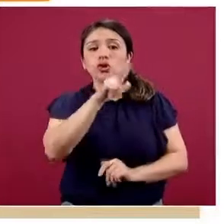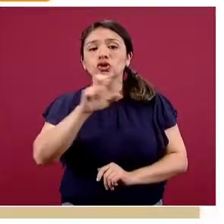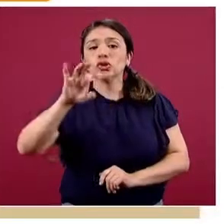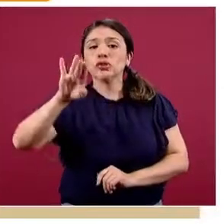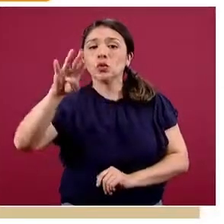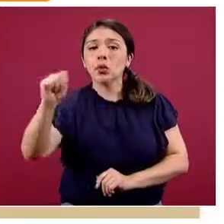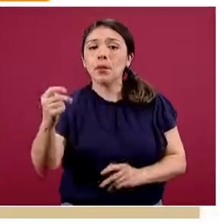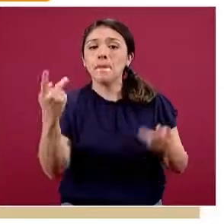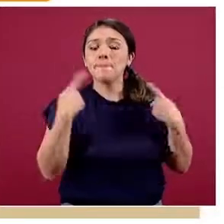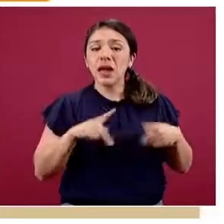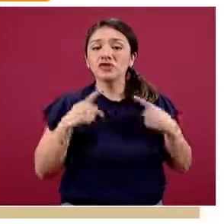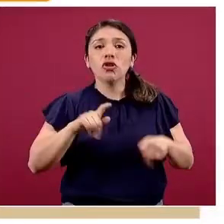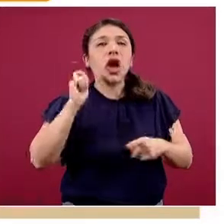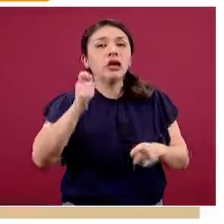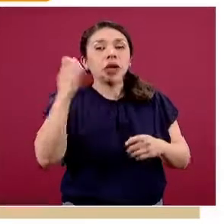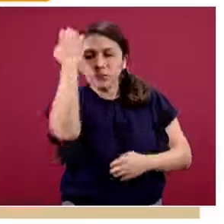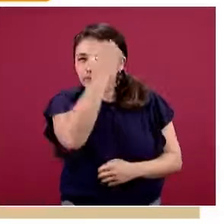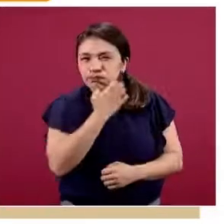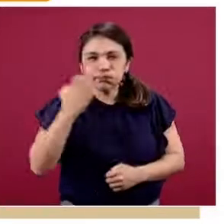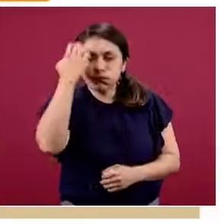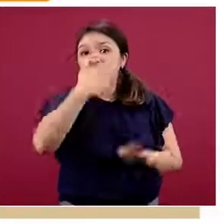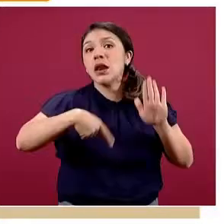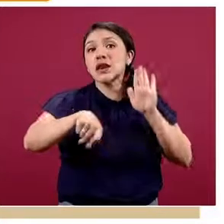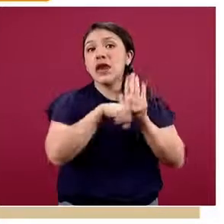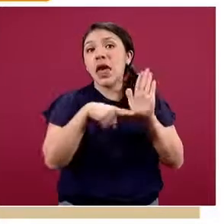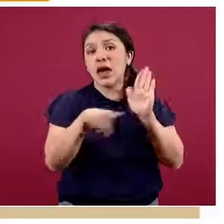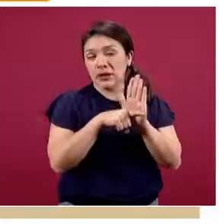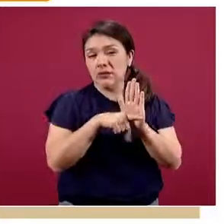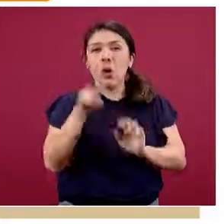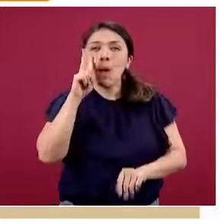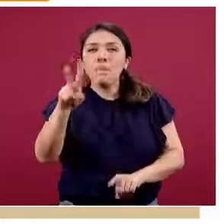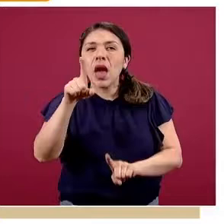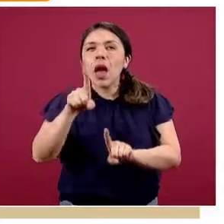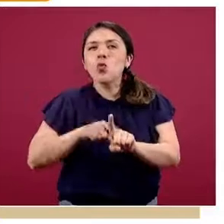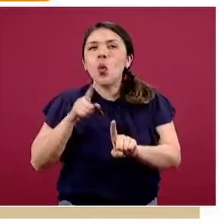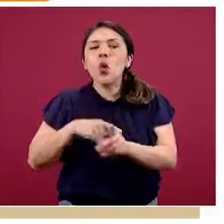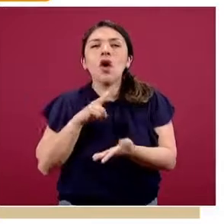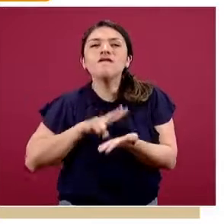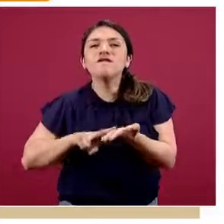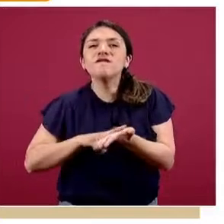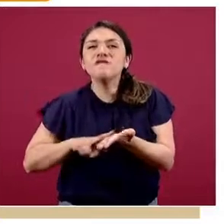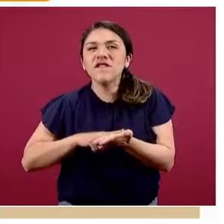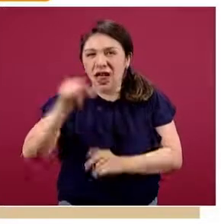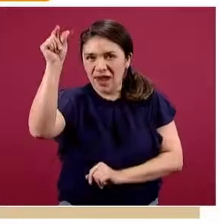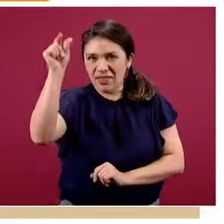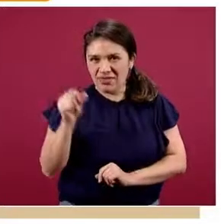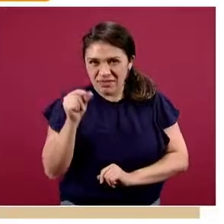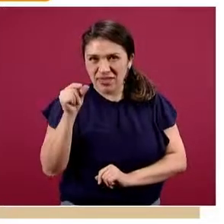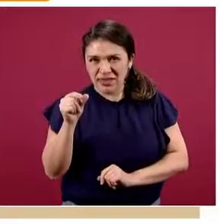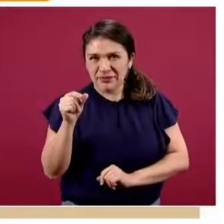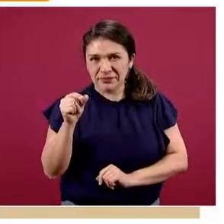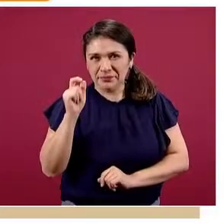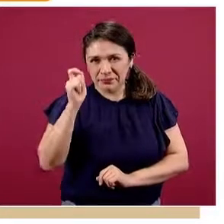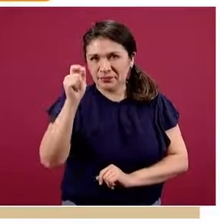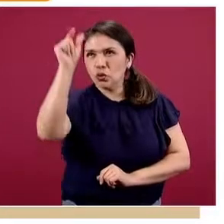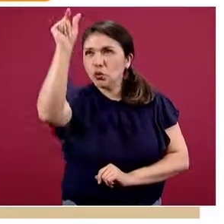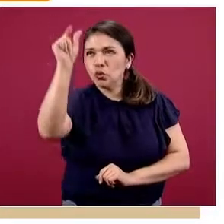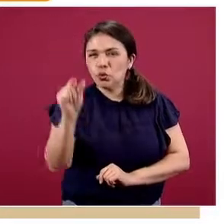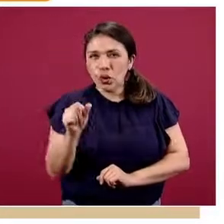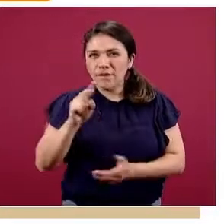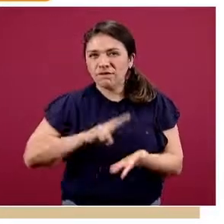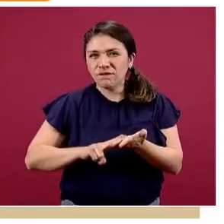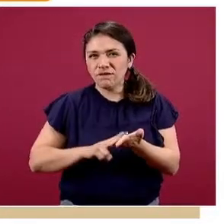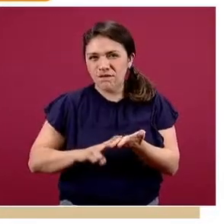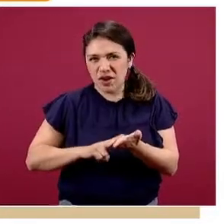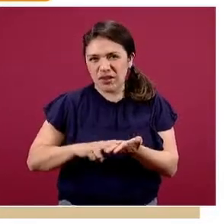969.859 personas han dado negativas y son las que se encuentran representadas en el color verde de la barra para